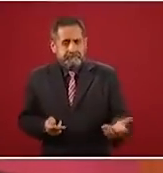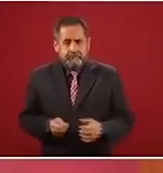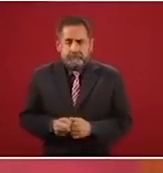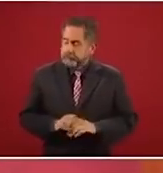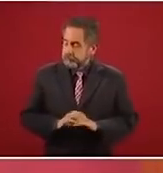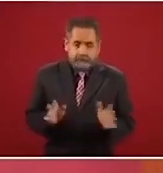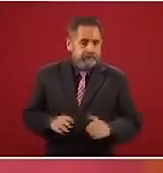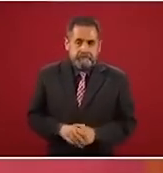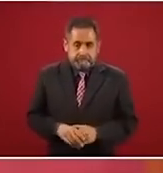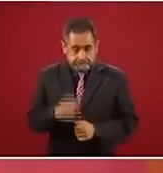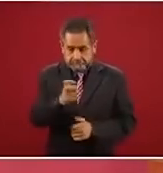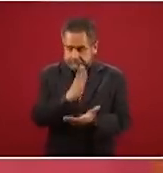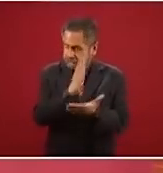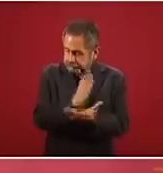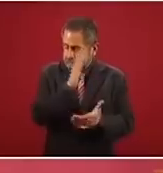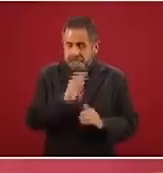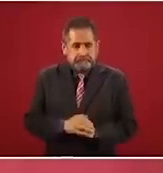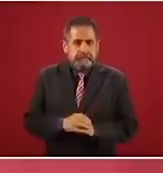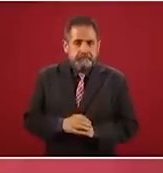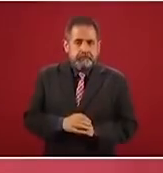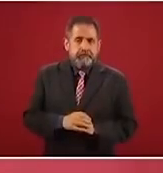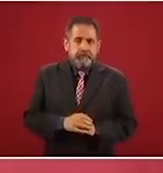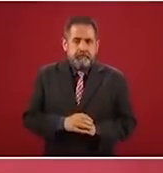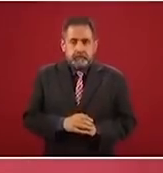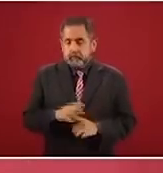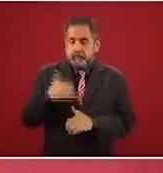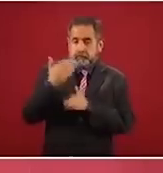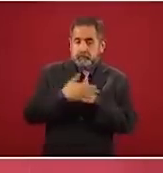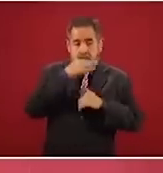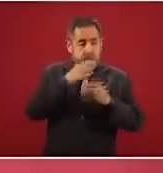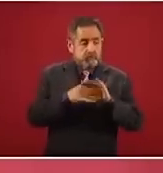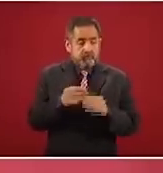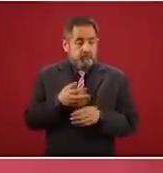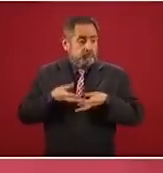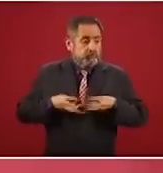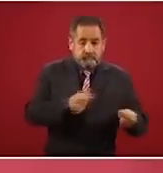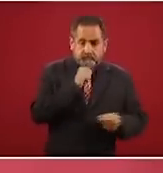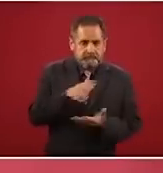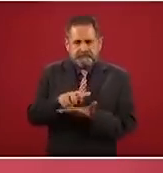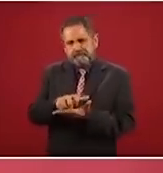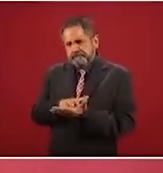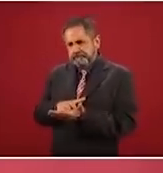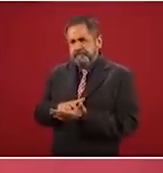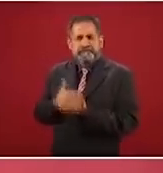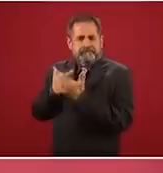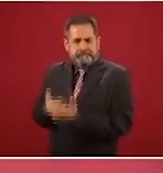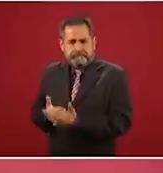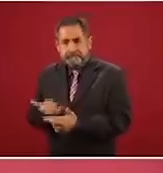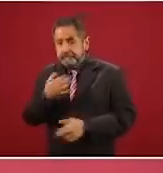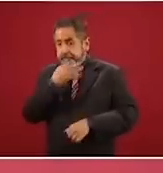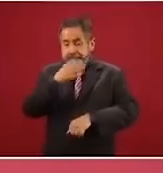Ya se está atendiendo eso. Les vamos a informar de cuánto nos hemos ahorrado y decirle a la